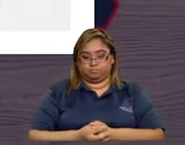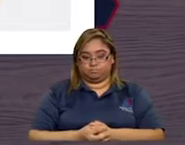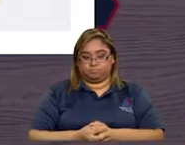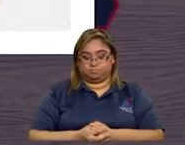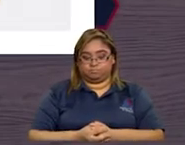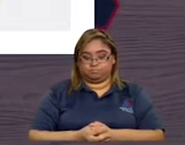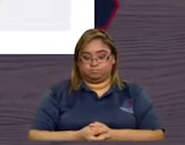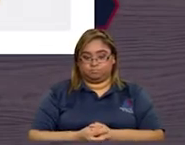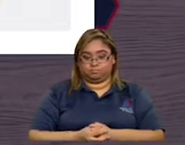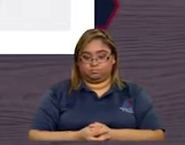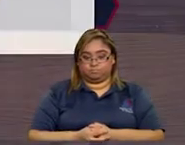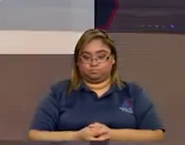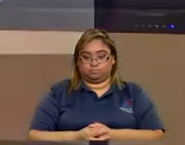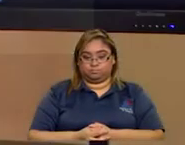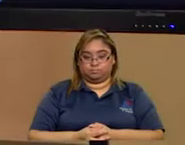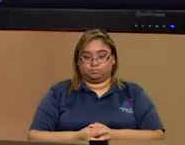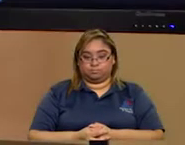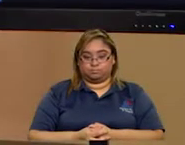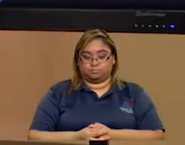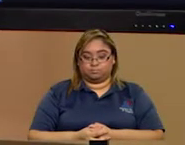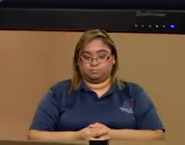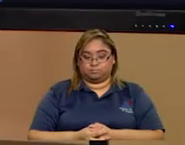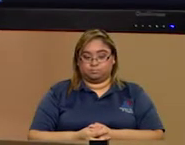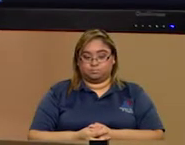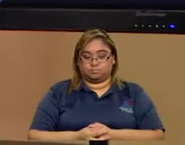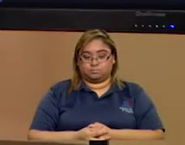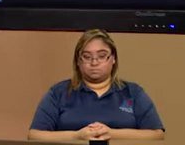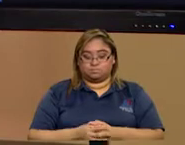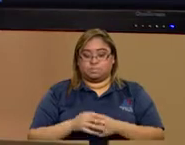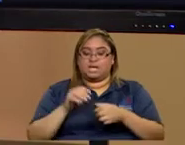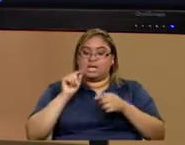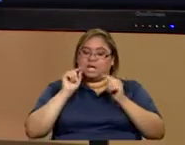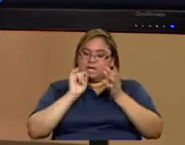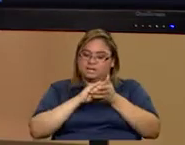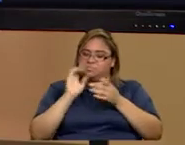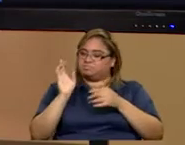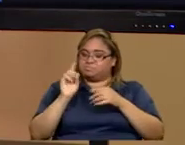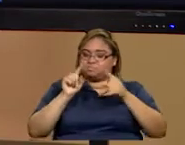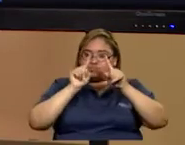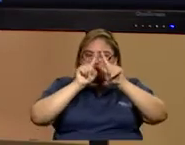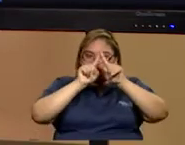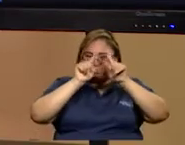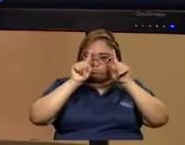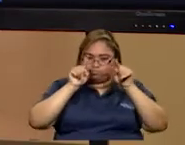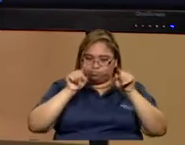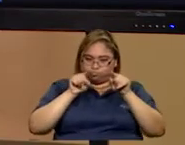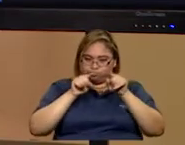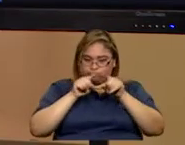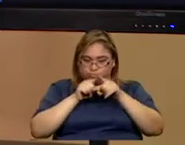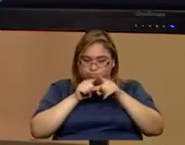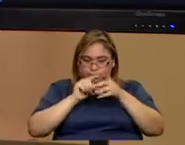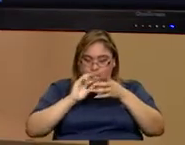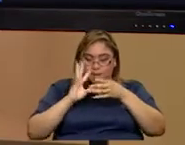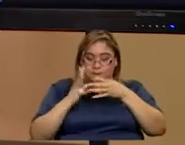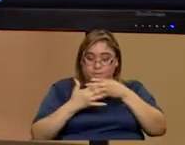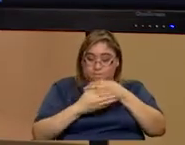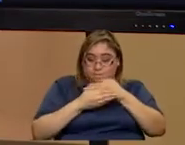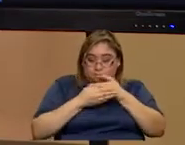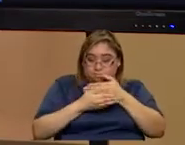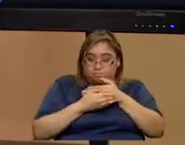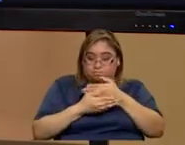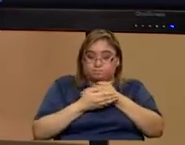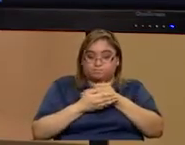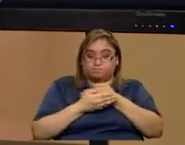la placa, en la tarjeta externamente en el circuito impreso. Ellas, sus terminales